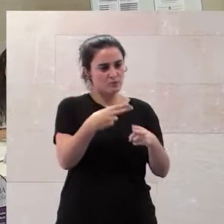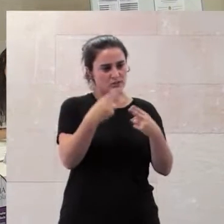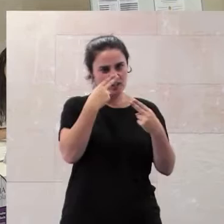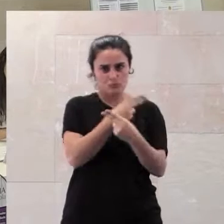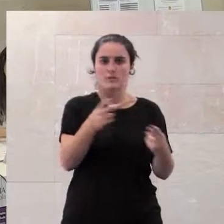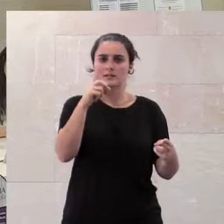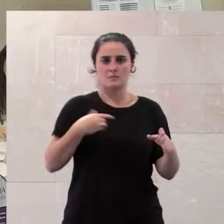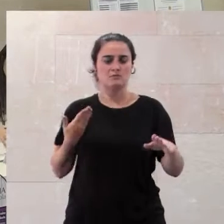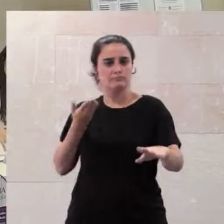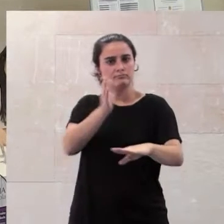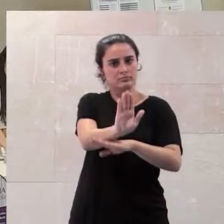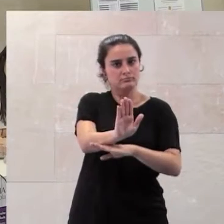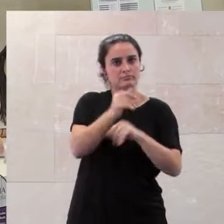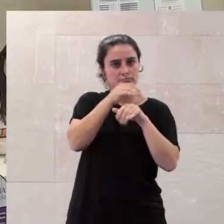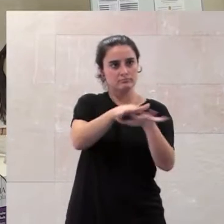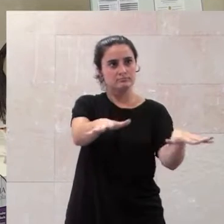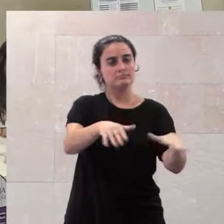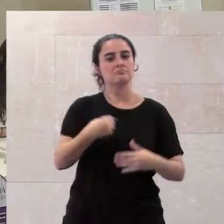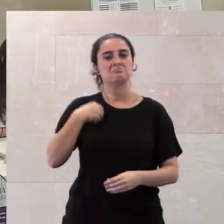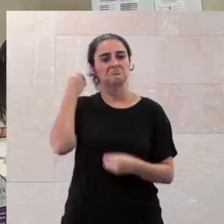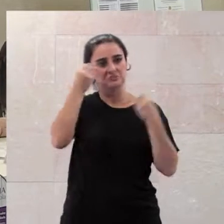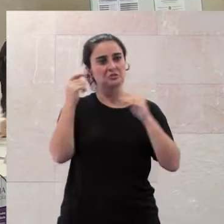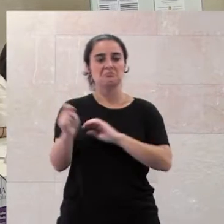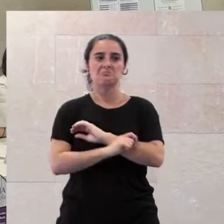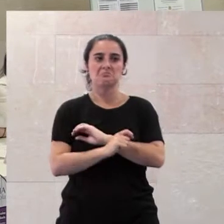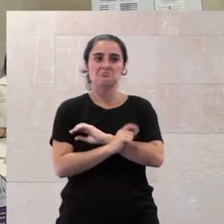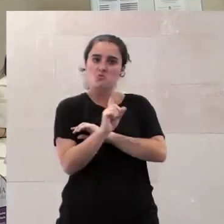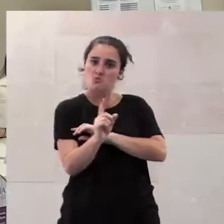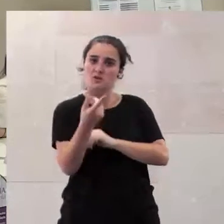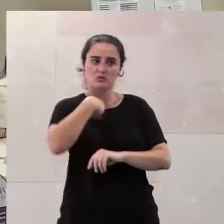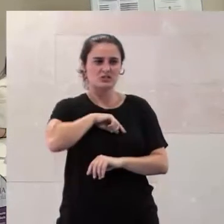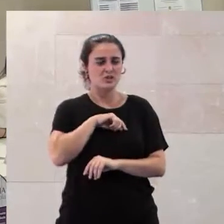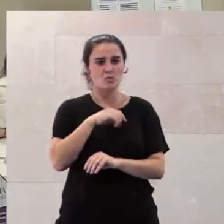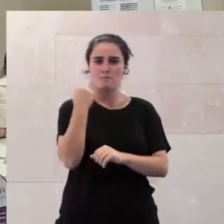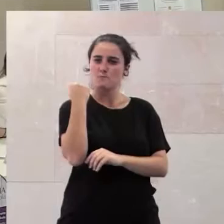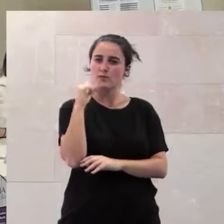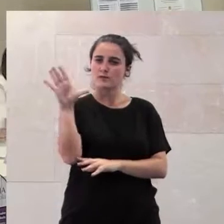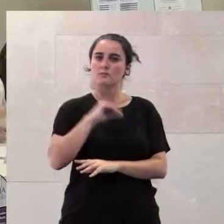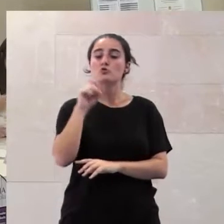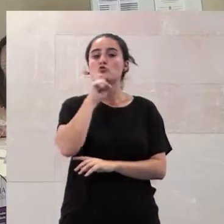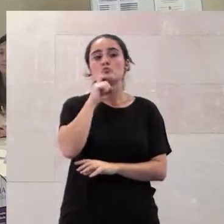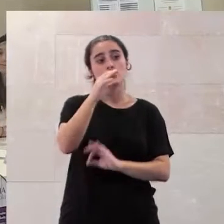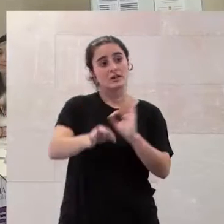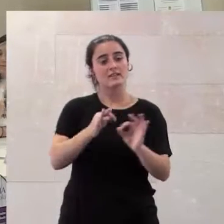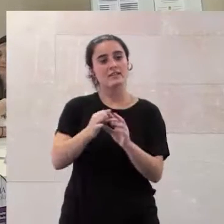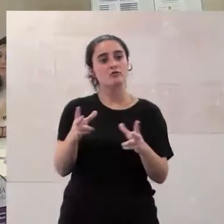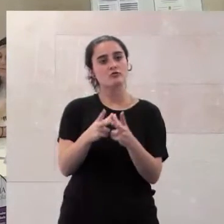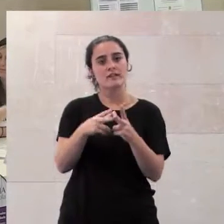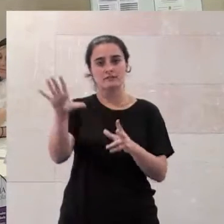eco de ello. Creo que eso es una de las claves también, ¿no?, de cómo entendemos nosotras el poder y sobre todo la organización social.